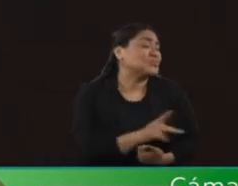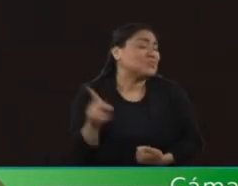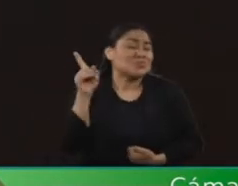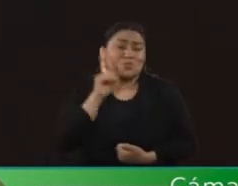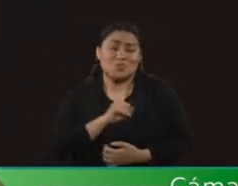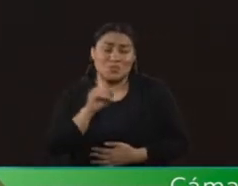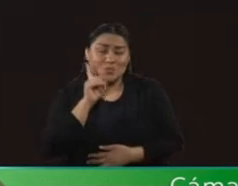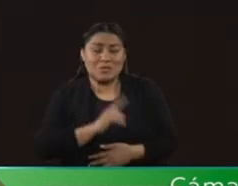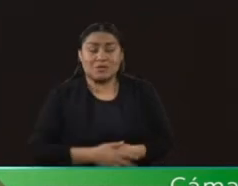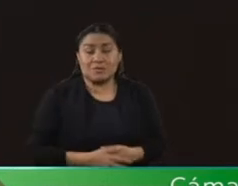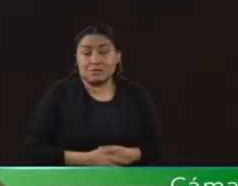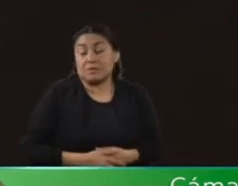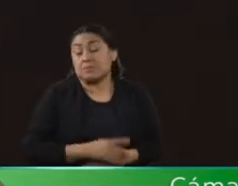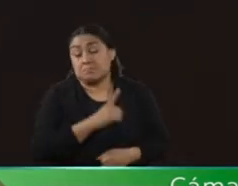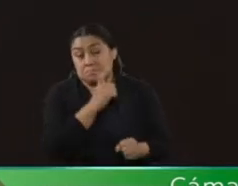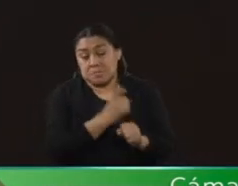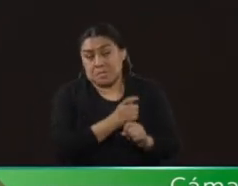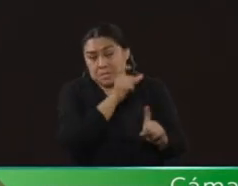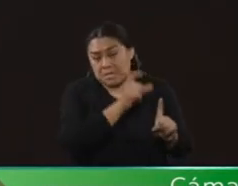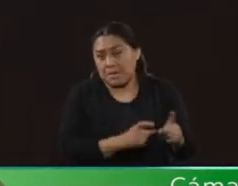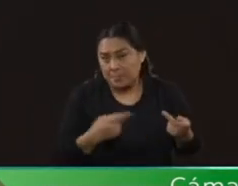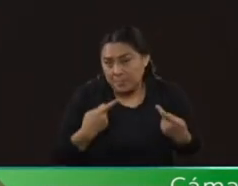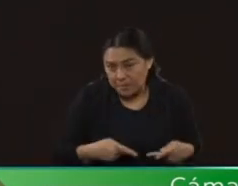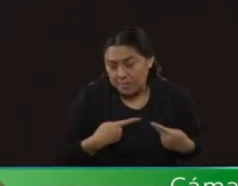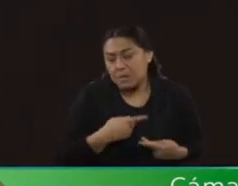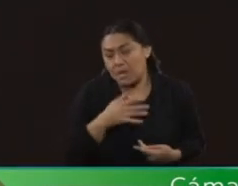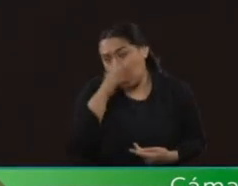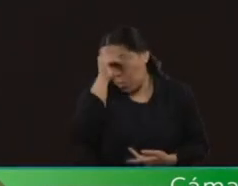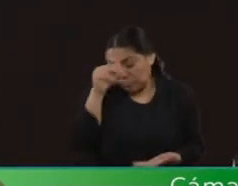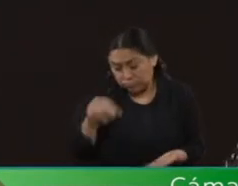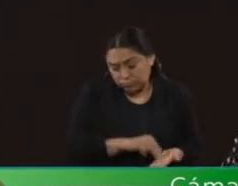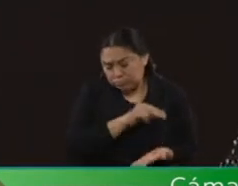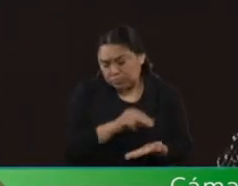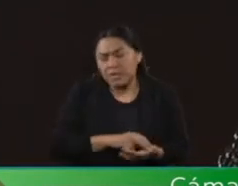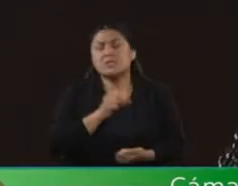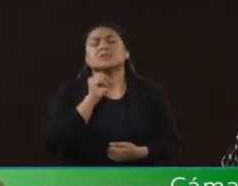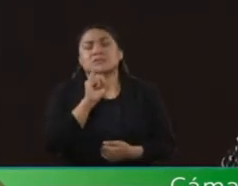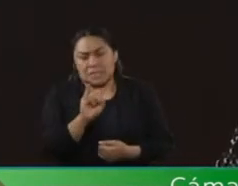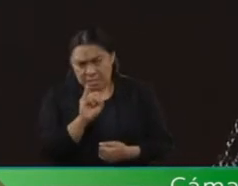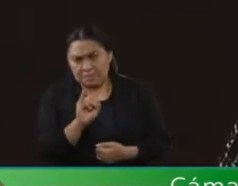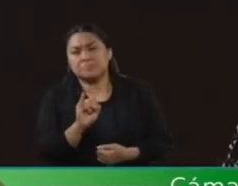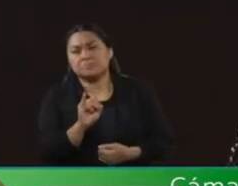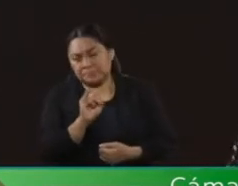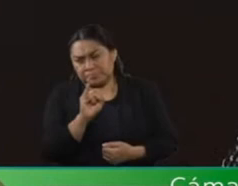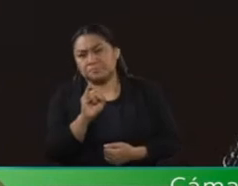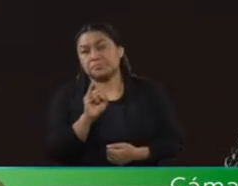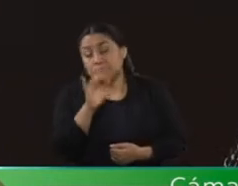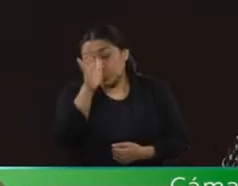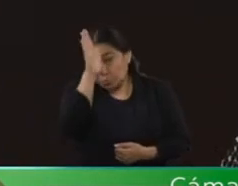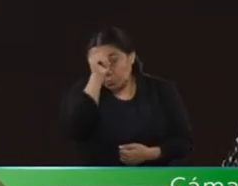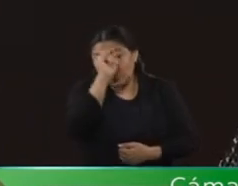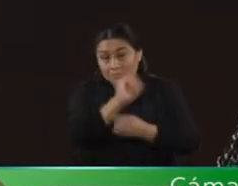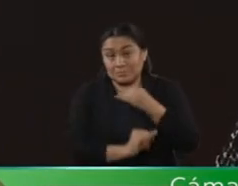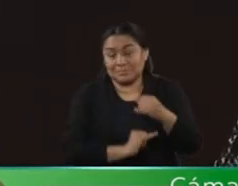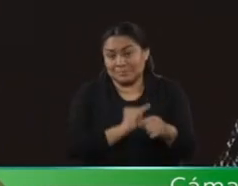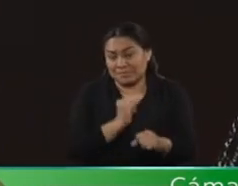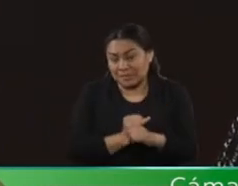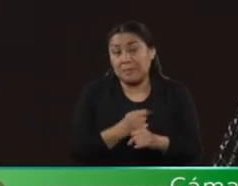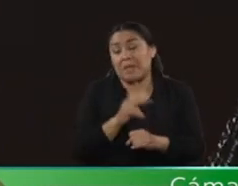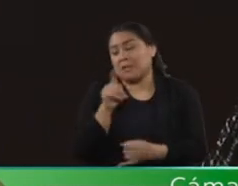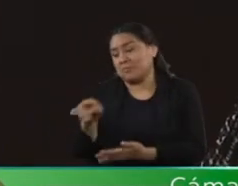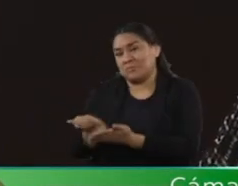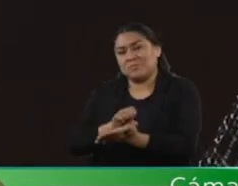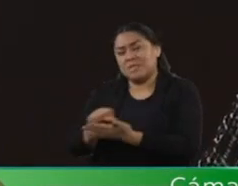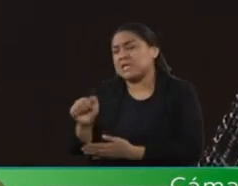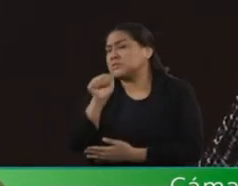El principio pro persona y el control de convencionalidad nos permitió invocar las convenciones internacionales aún y cuando en la Constitución no